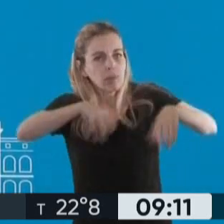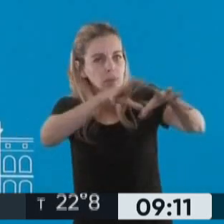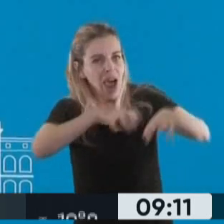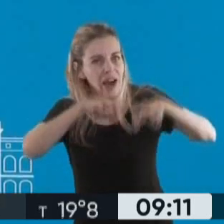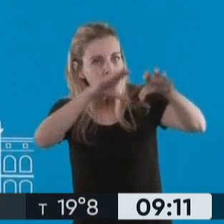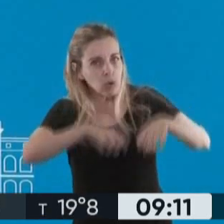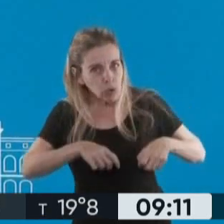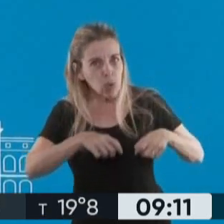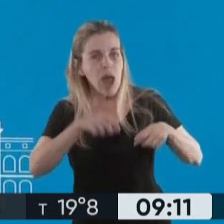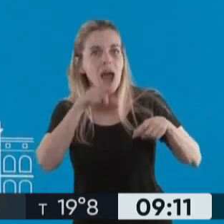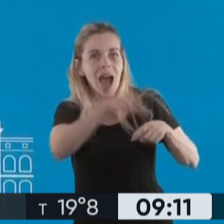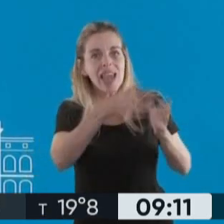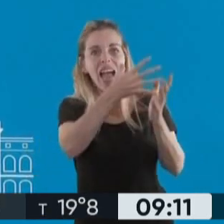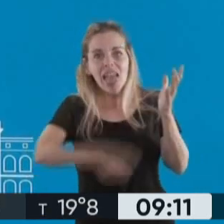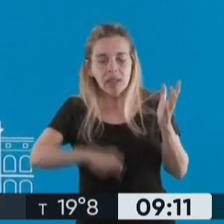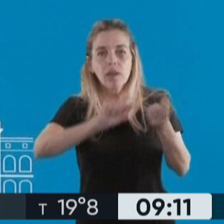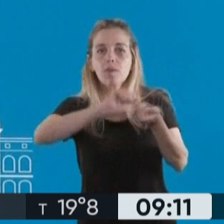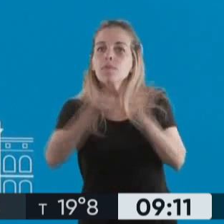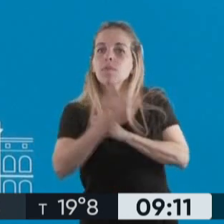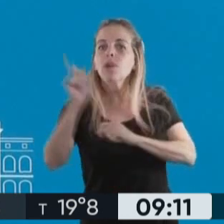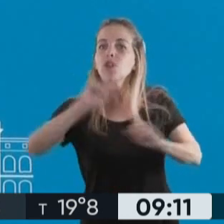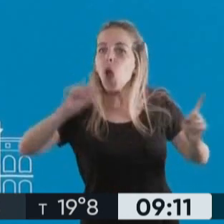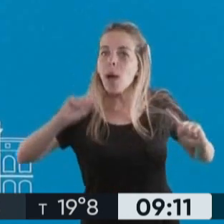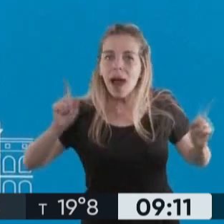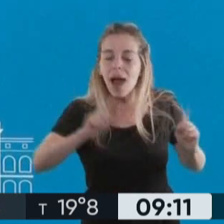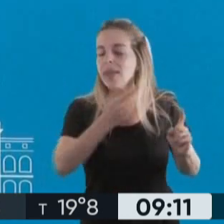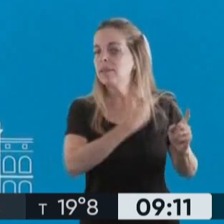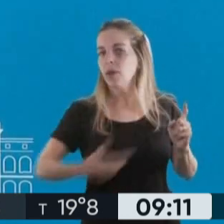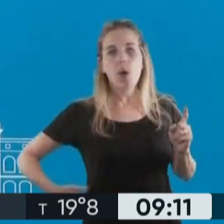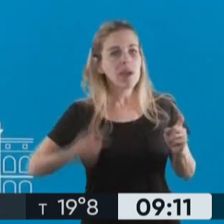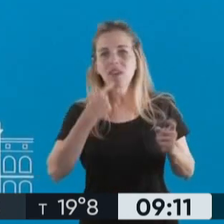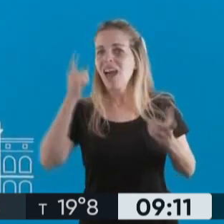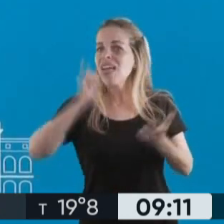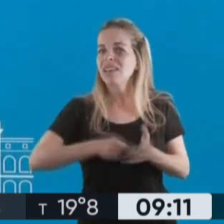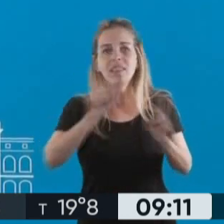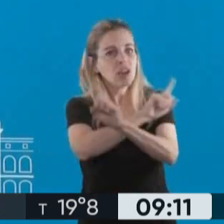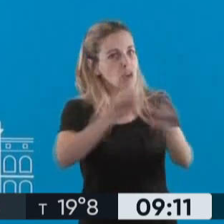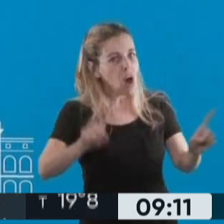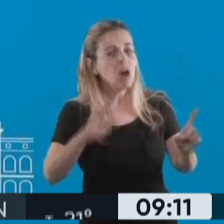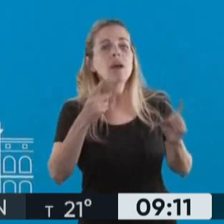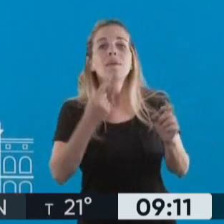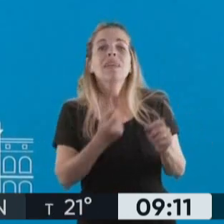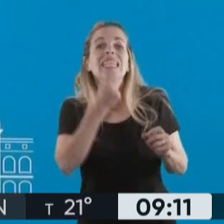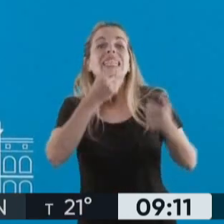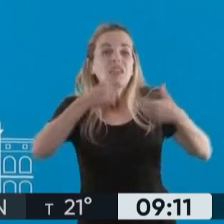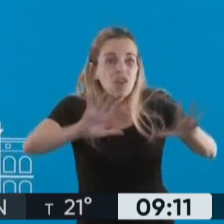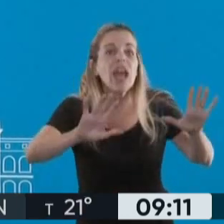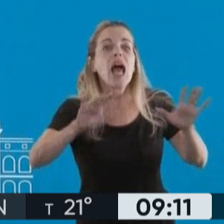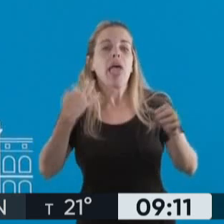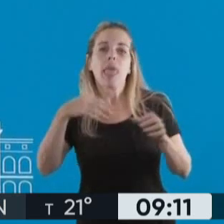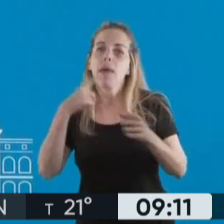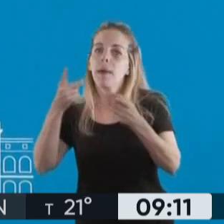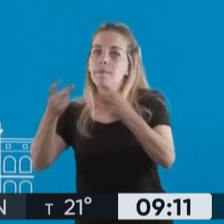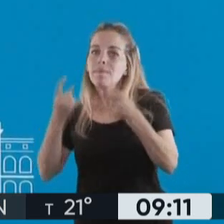granos no va a ser modificada por el Gobierno Nacional, que esto debería ser modificado por ley, y esta es una facultad del Congreso, y por lo tanto